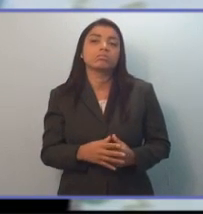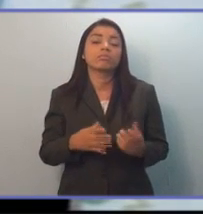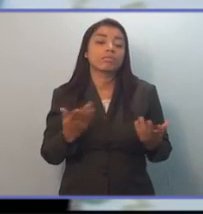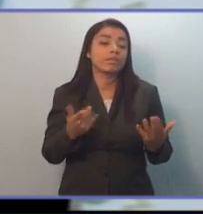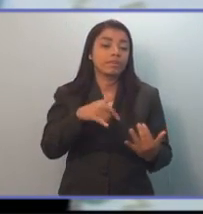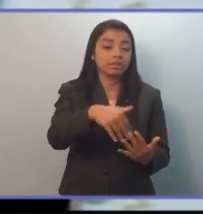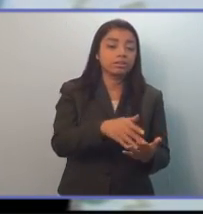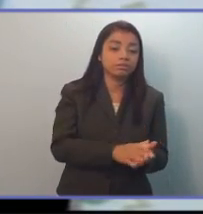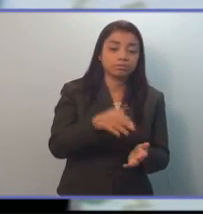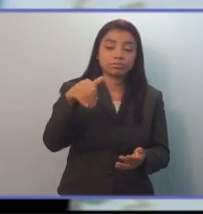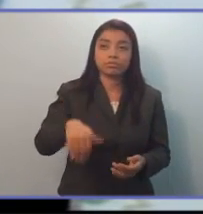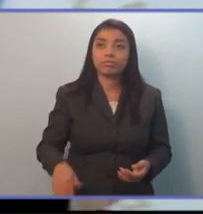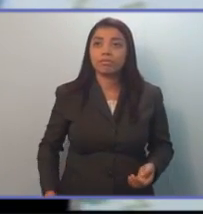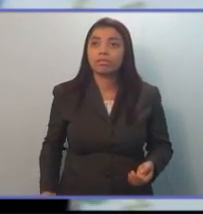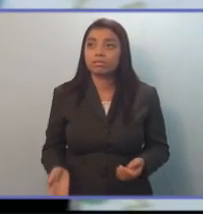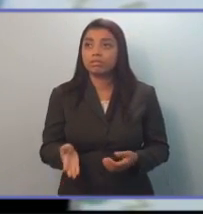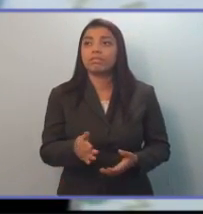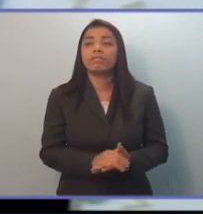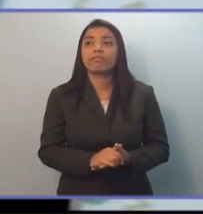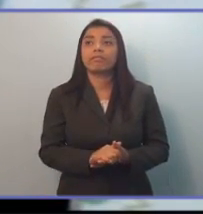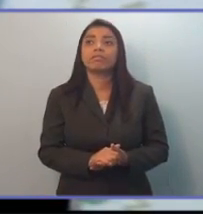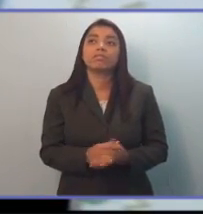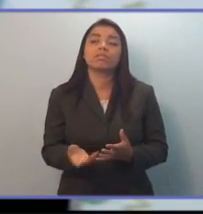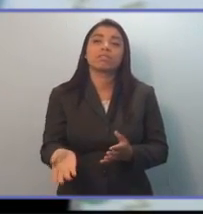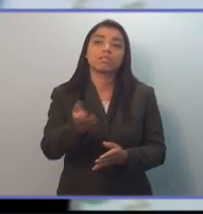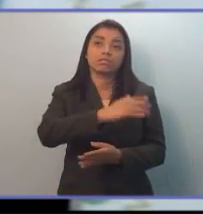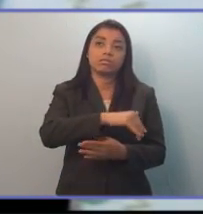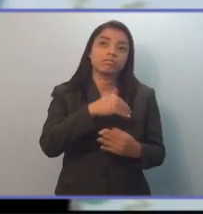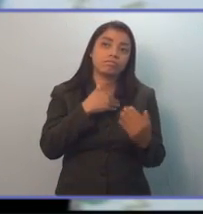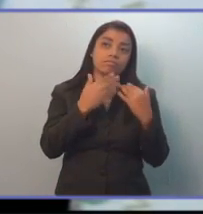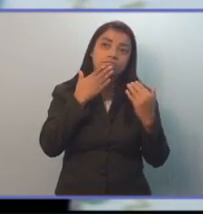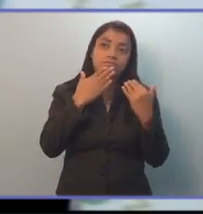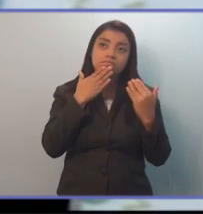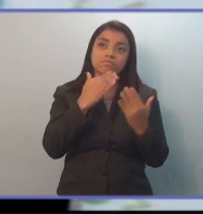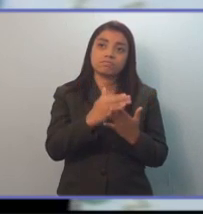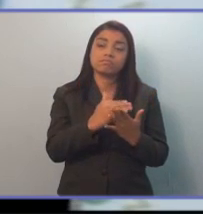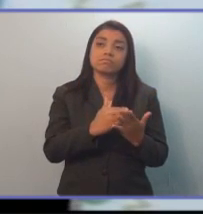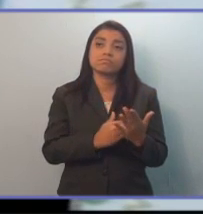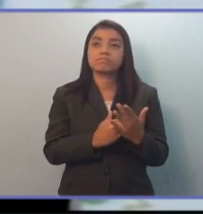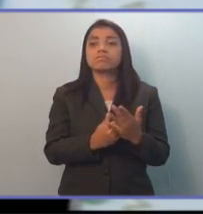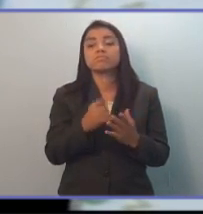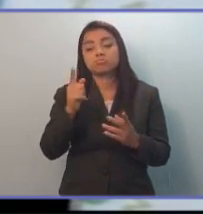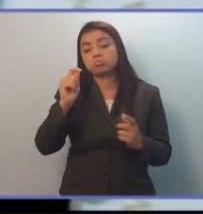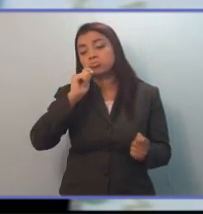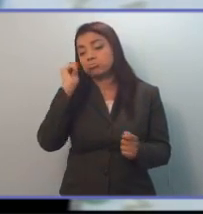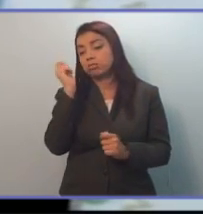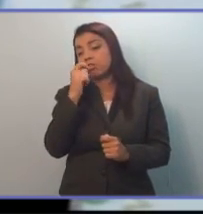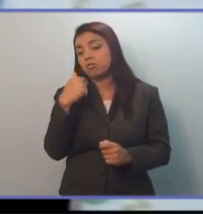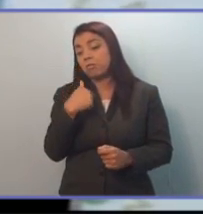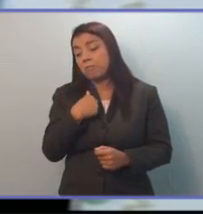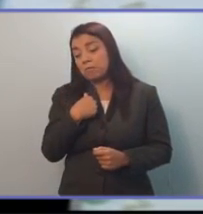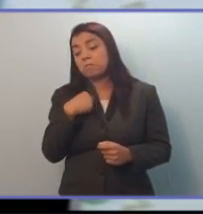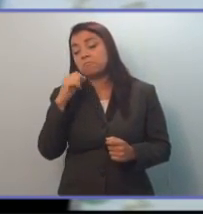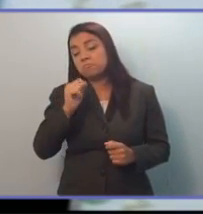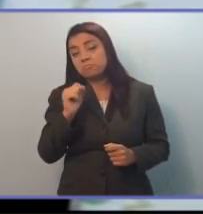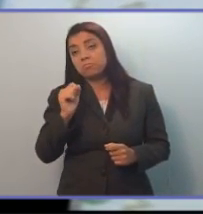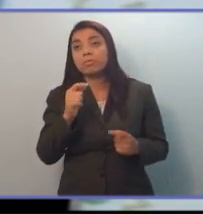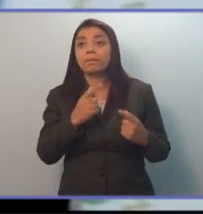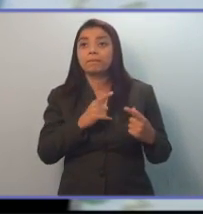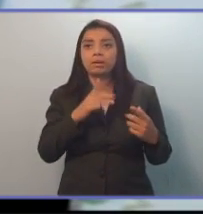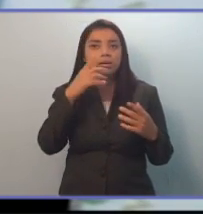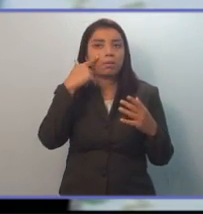archivar los casos, al igual que los otros casos que yo le he mencionado. Hubieron esas denuncias, pero en vista de que nunca se probó